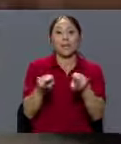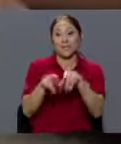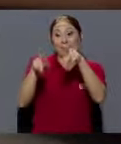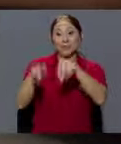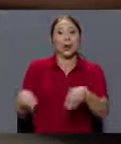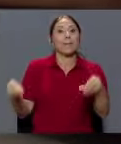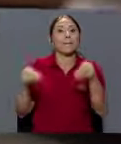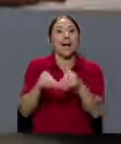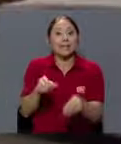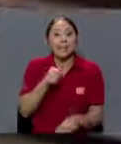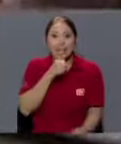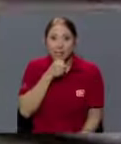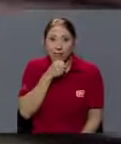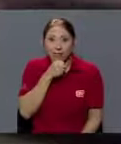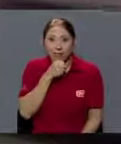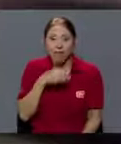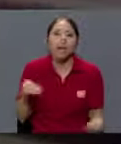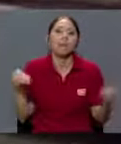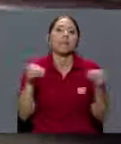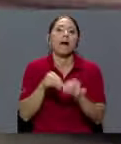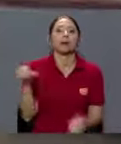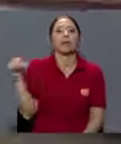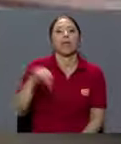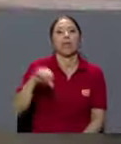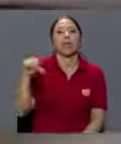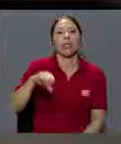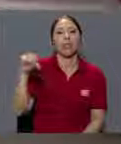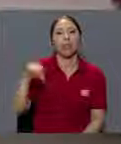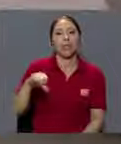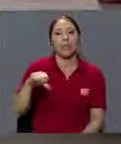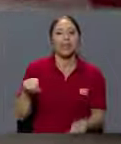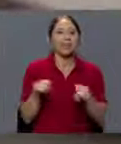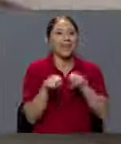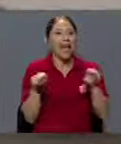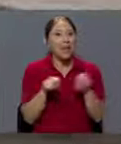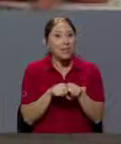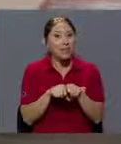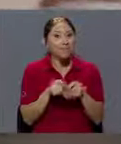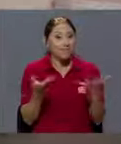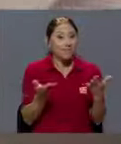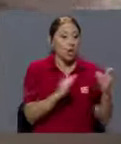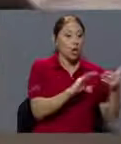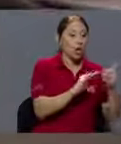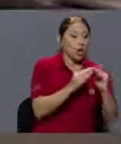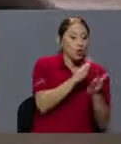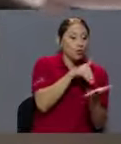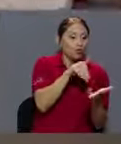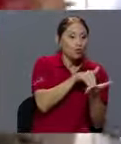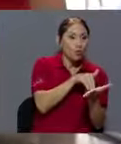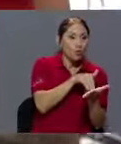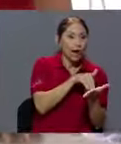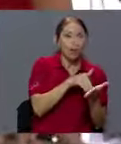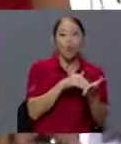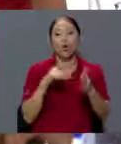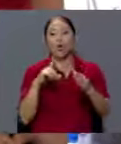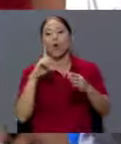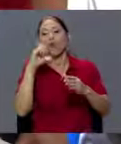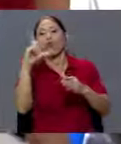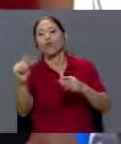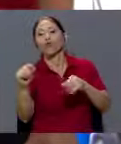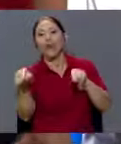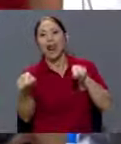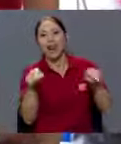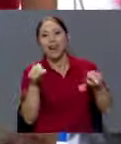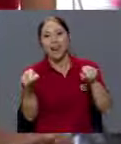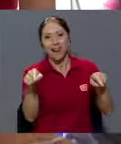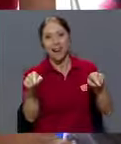mayor edad, mayor nivel de aplazamiento, también con la condición de rural urbano, ¿verdad? En zonas más rurales el nivel